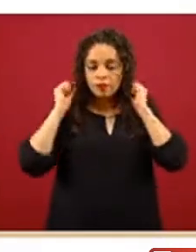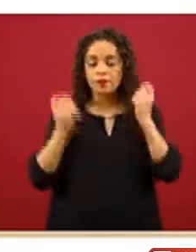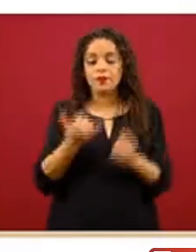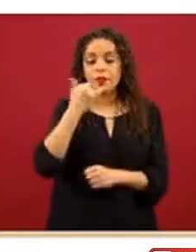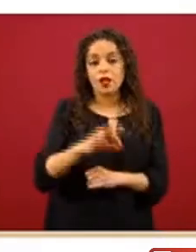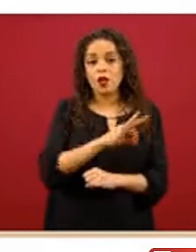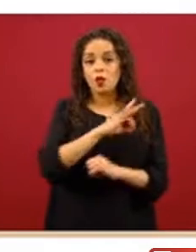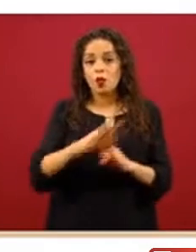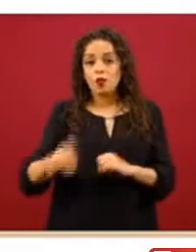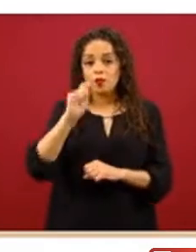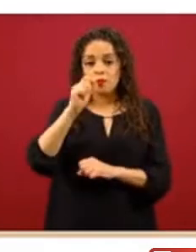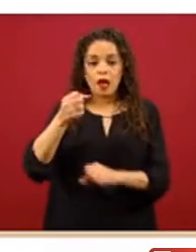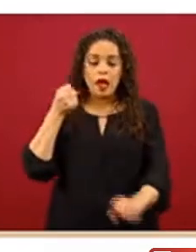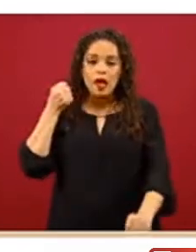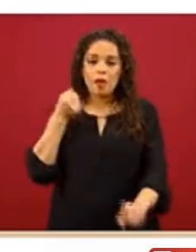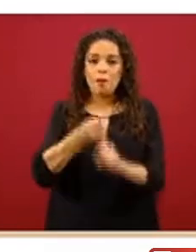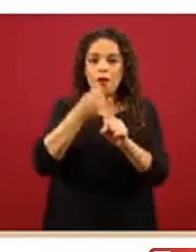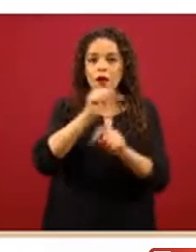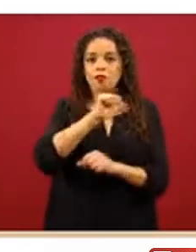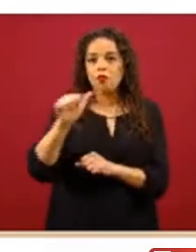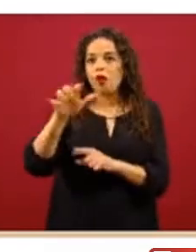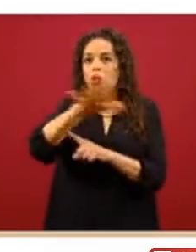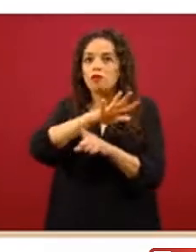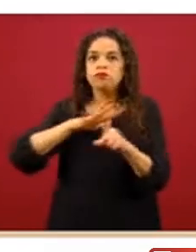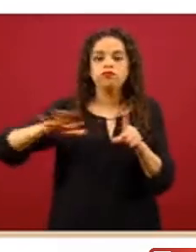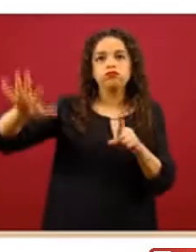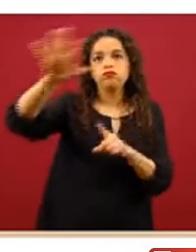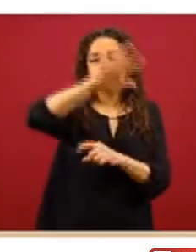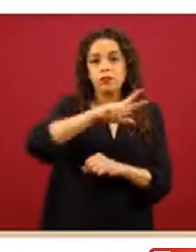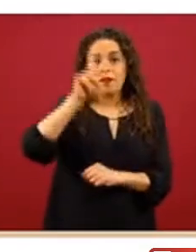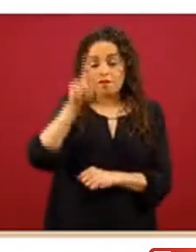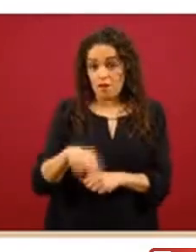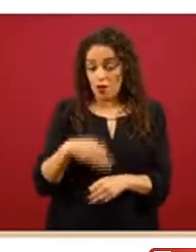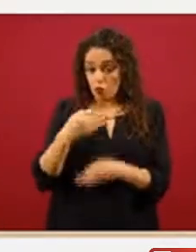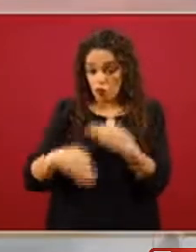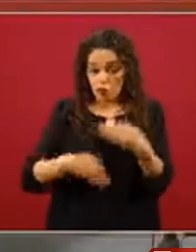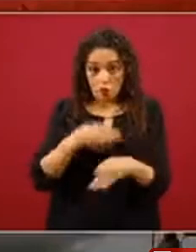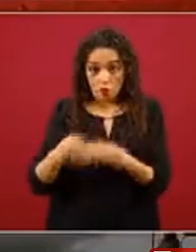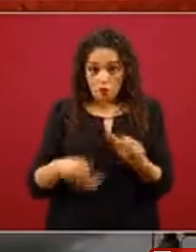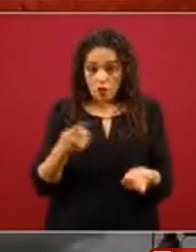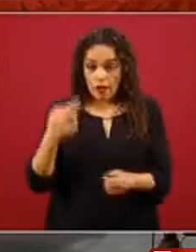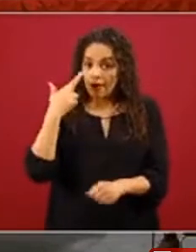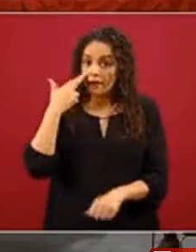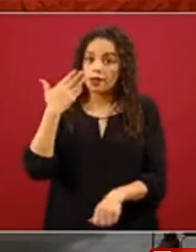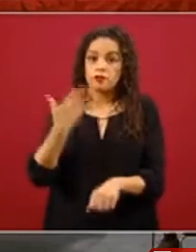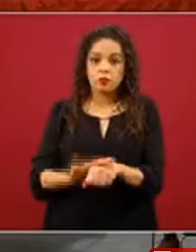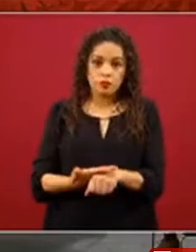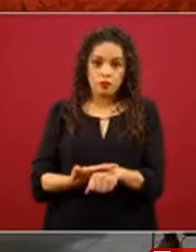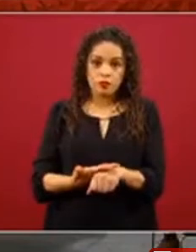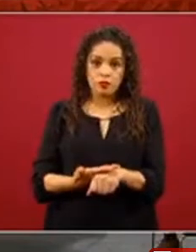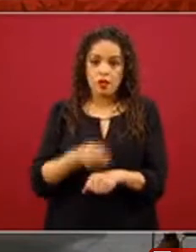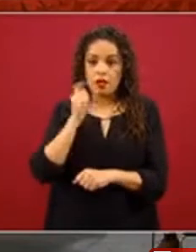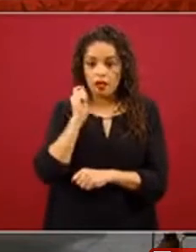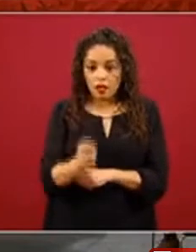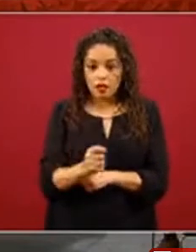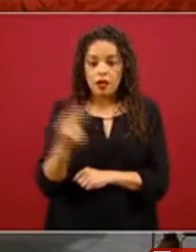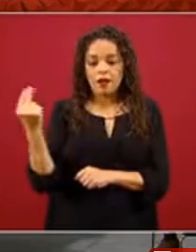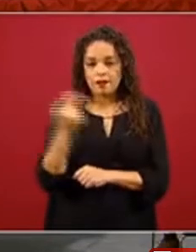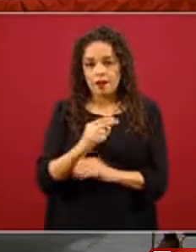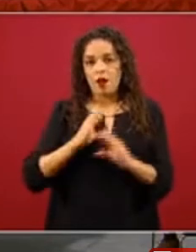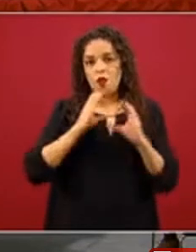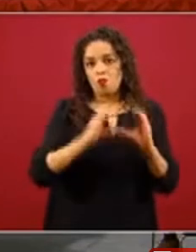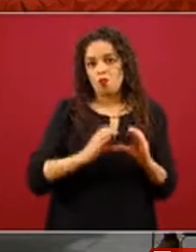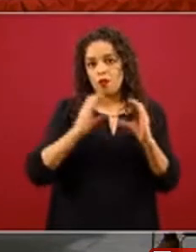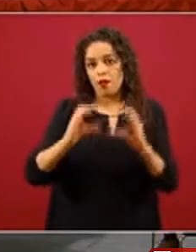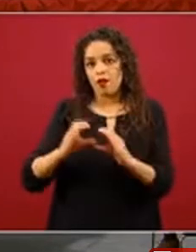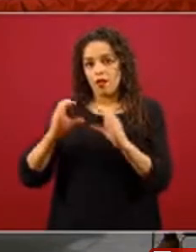también todos somos responsables de estar velando por la salud ambiental en